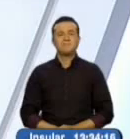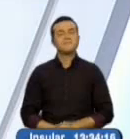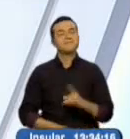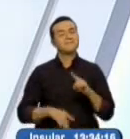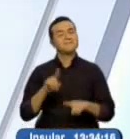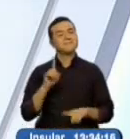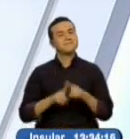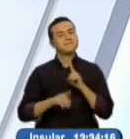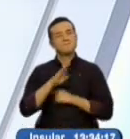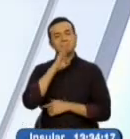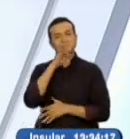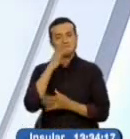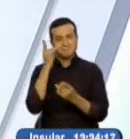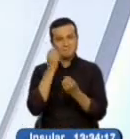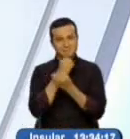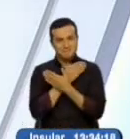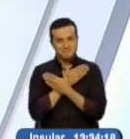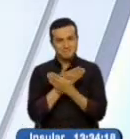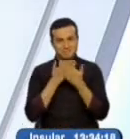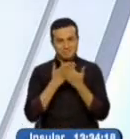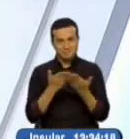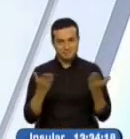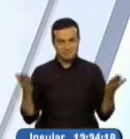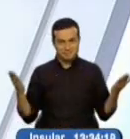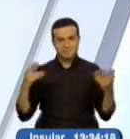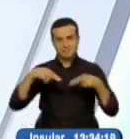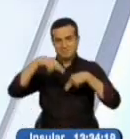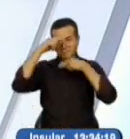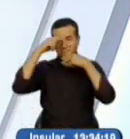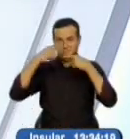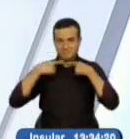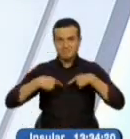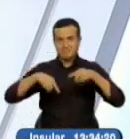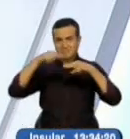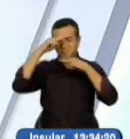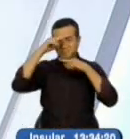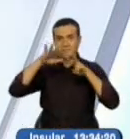Amigas y amigos, siempre es un placer compartir con ustedes esta emisión informativa de